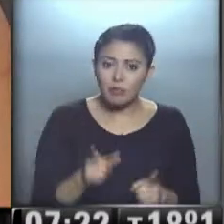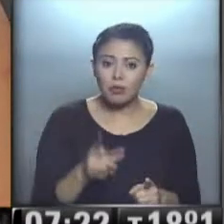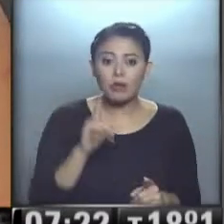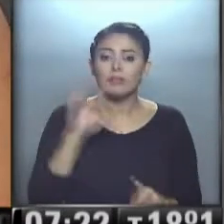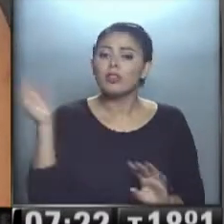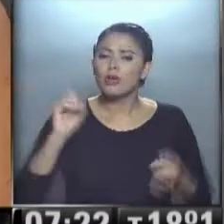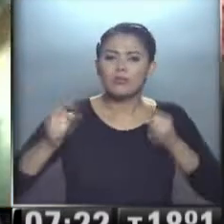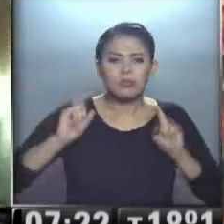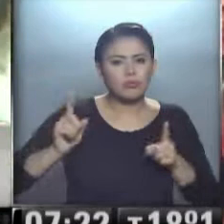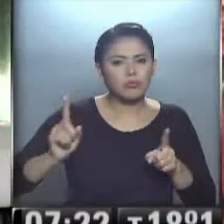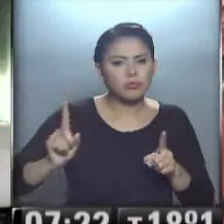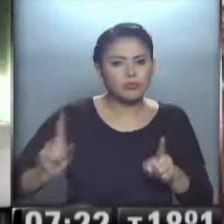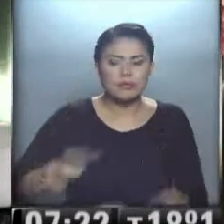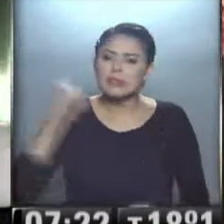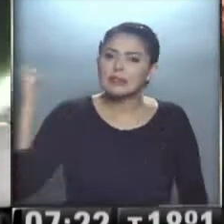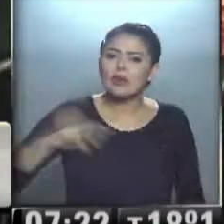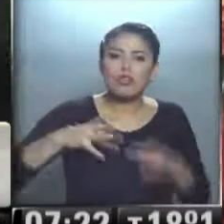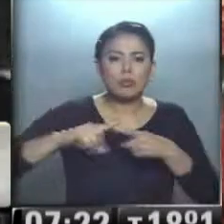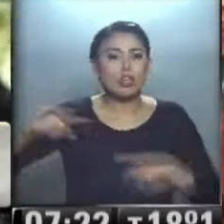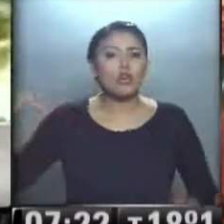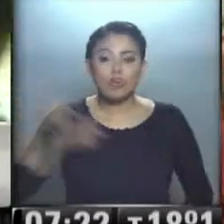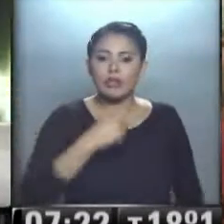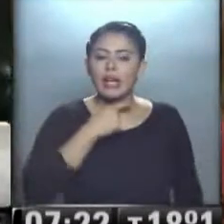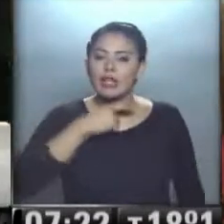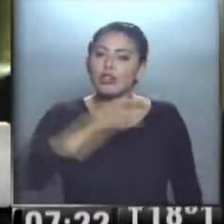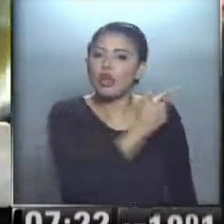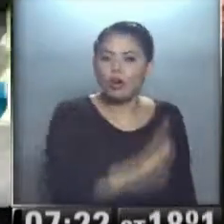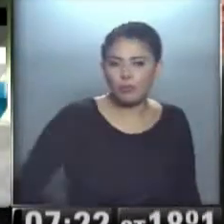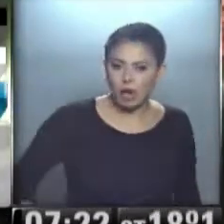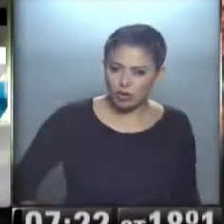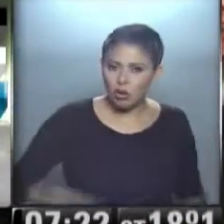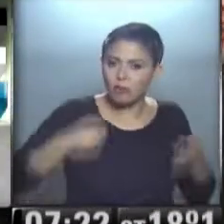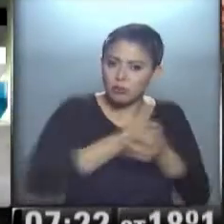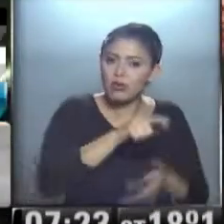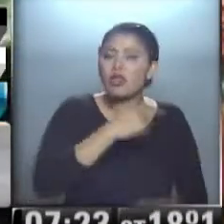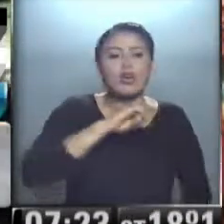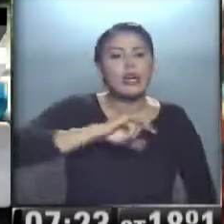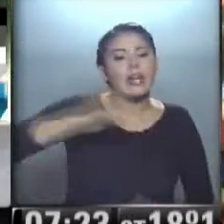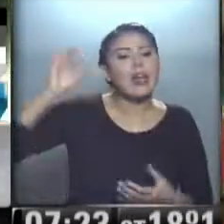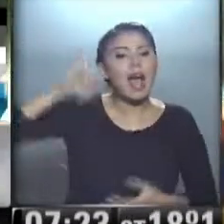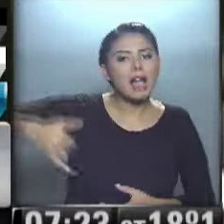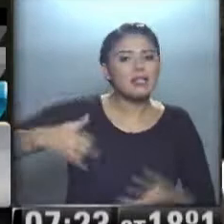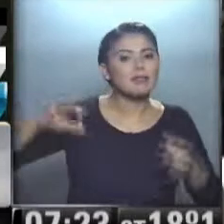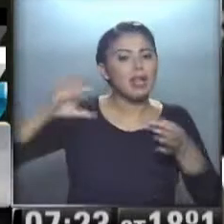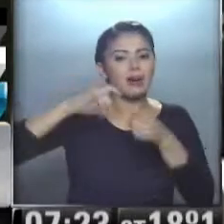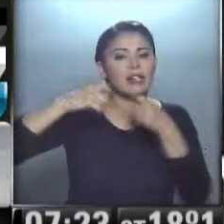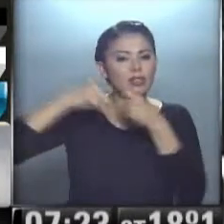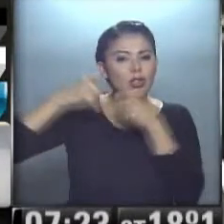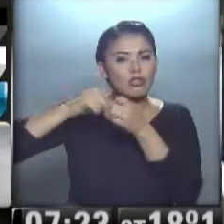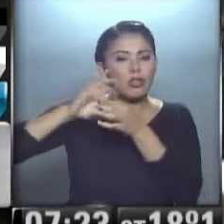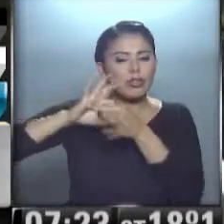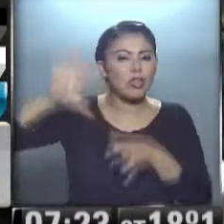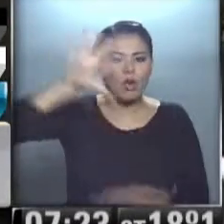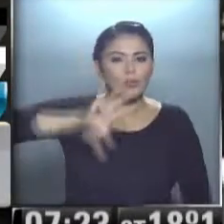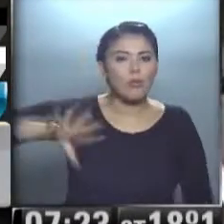tensión no cede y continúan los intentos de la oposición de derribar al gobierno ante su negativa de firmar un acuerdo para profundizar los lazos políticos y económicos